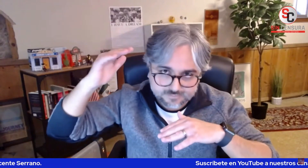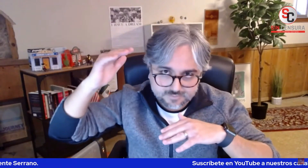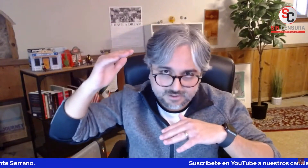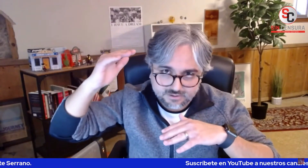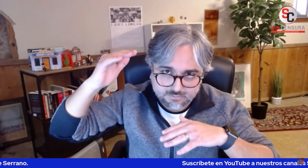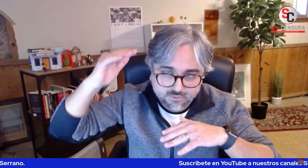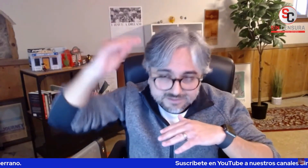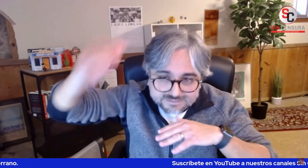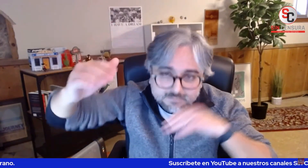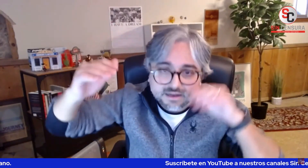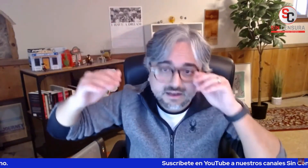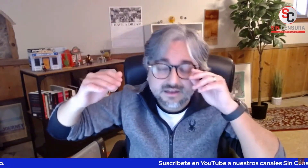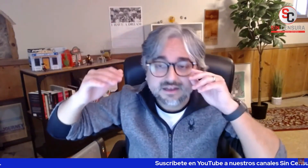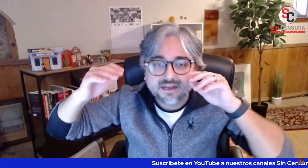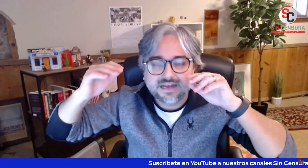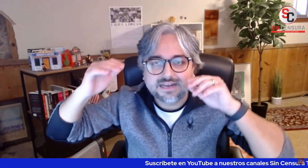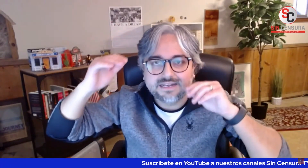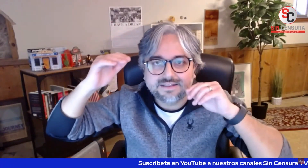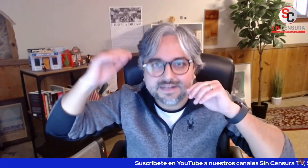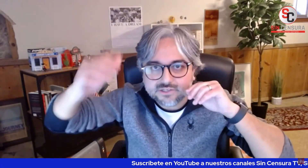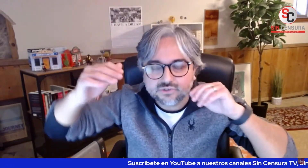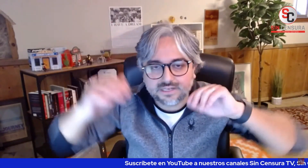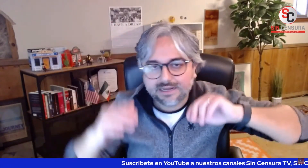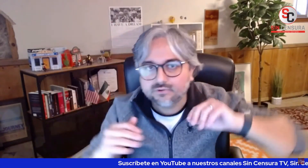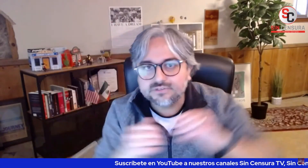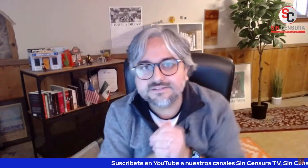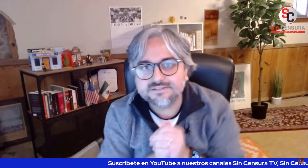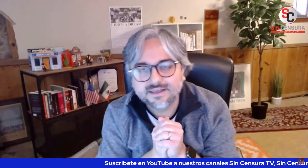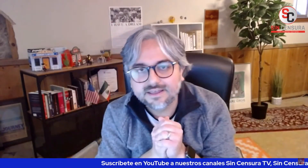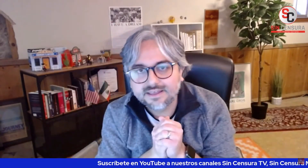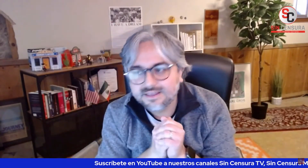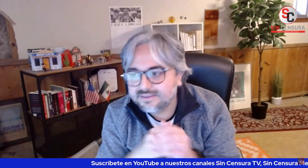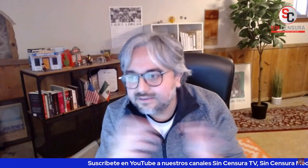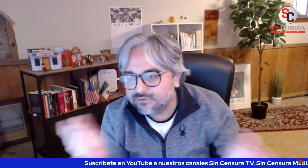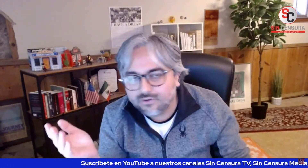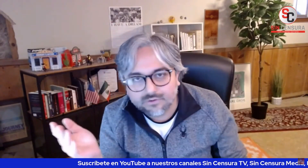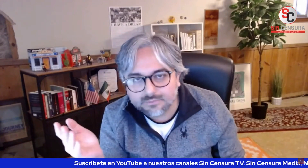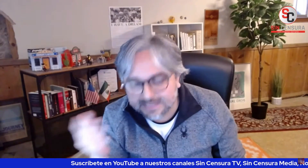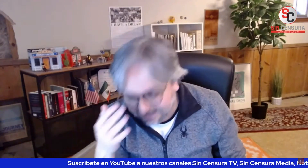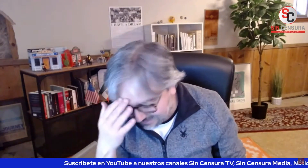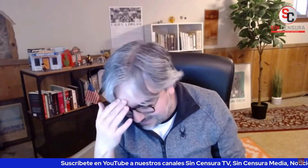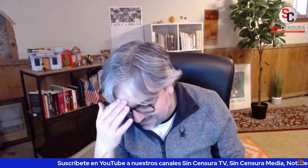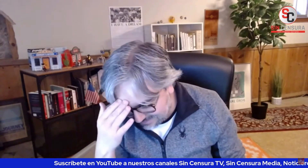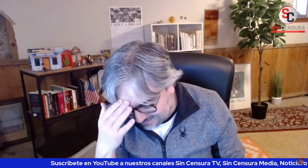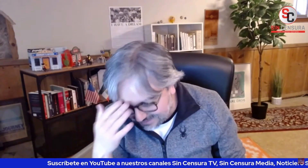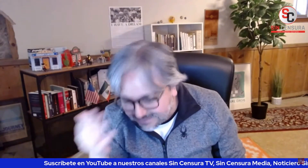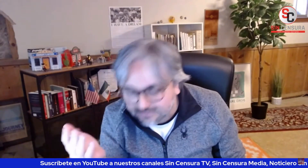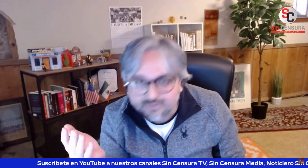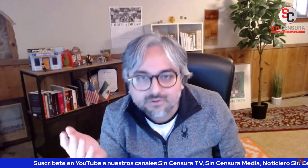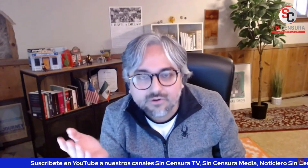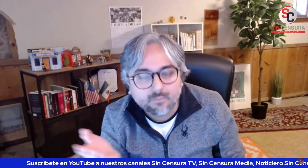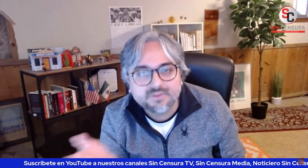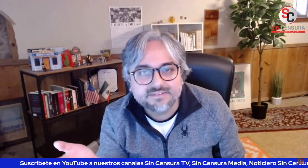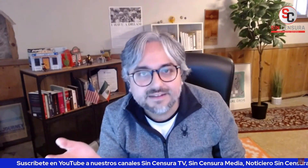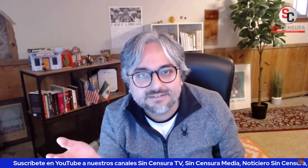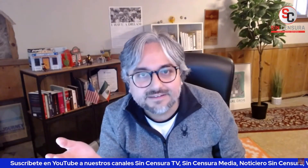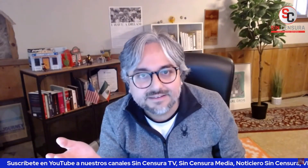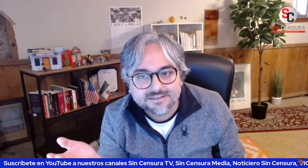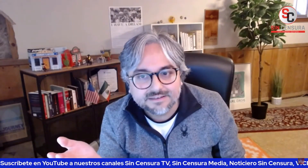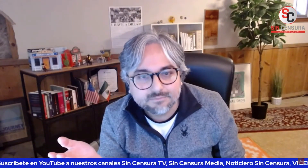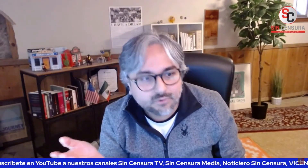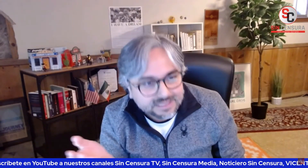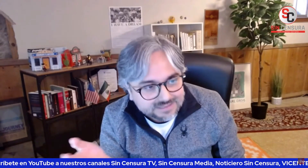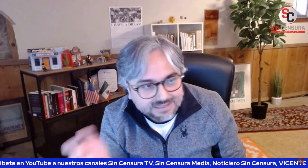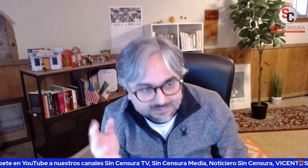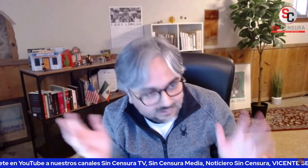por encima al derecho que a la justicia. Y eso, mire, de inicio no puede ser así,